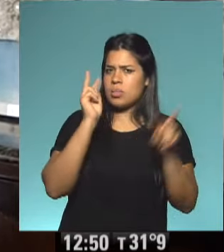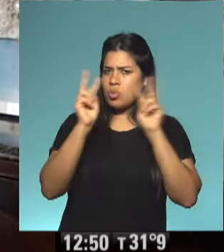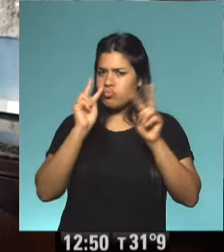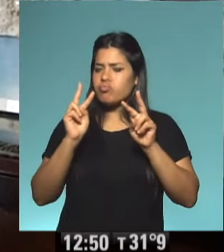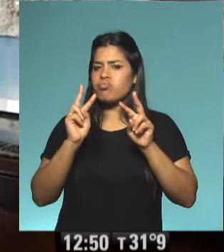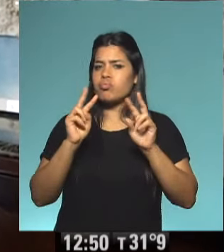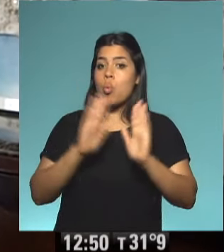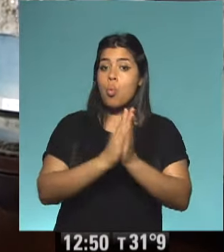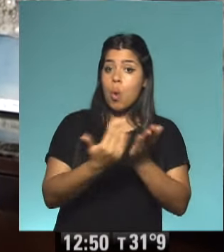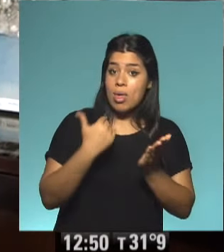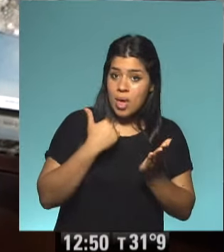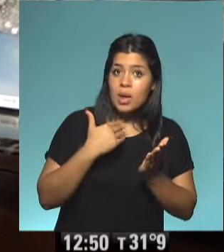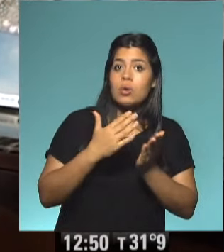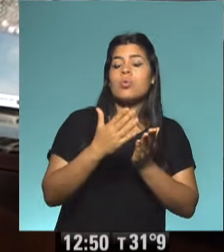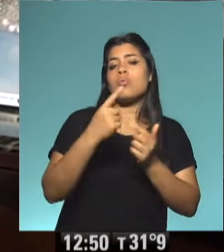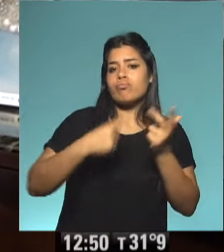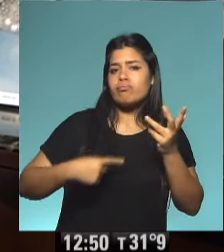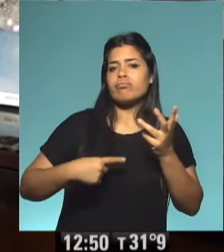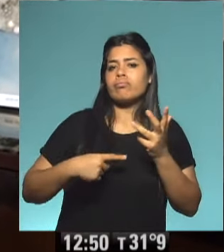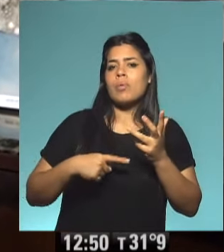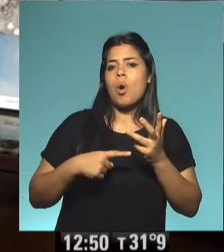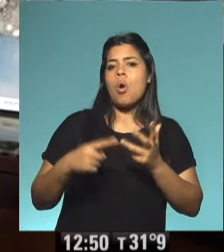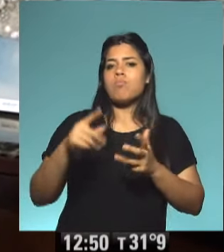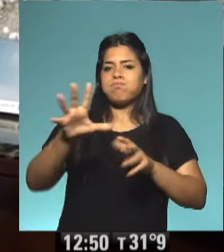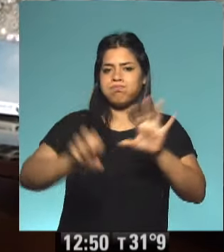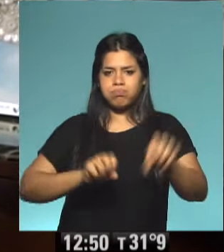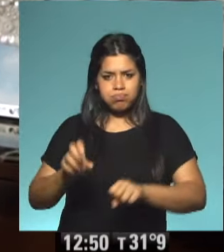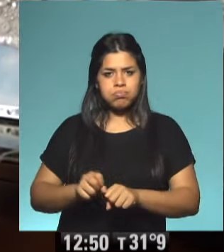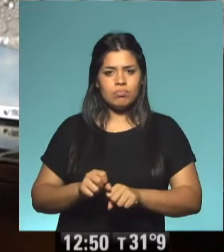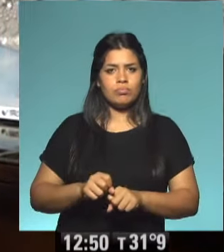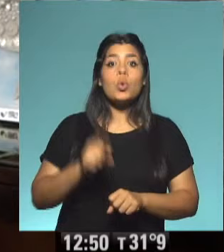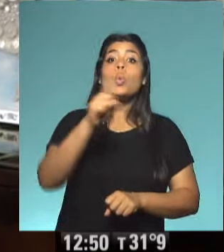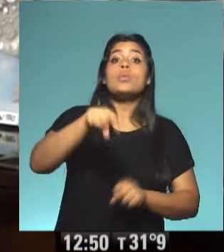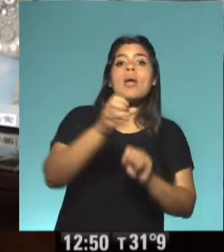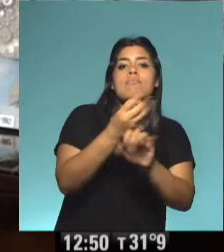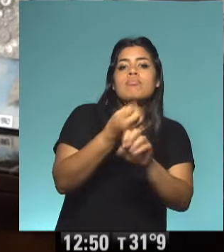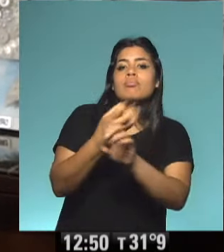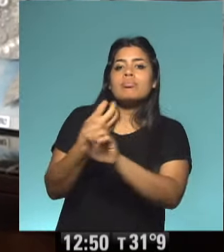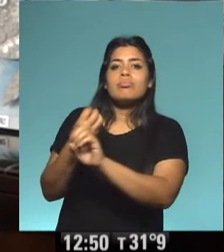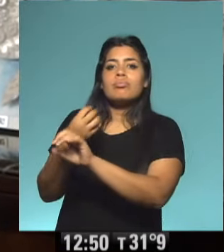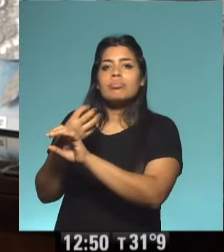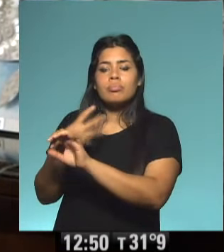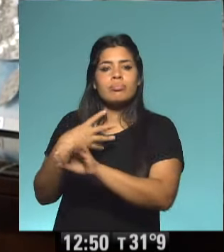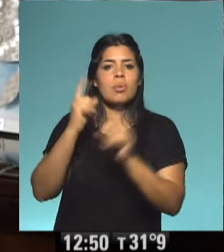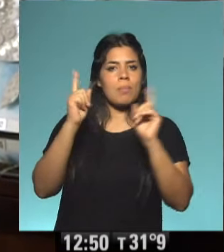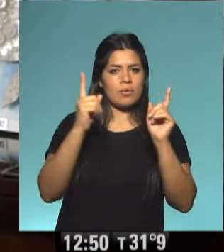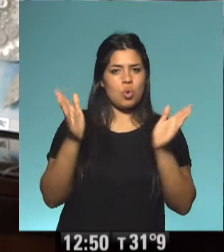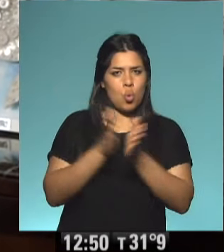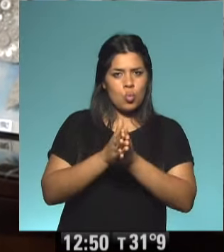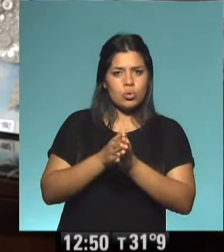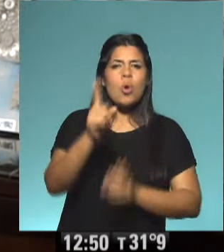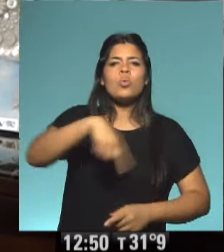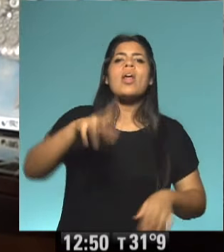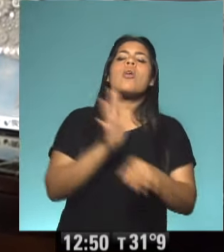los cuadernos, ¿no?, y intercambiaban mensajes con los maestros. Ustedes, ¿no?, son los héroes en este año